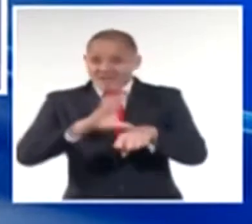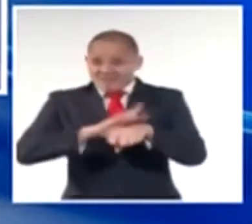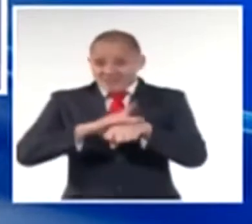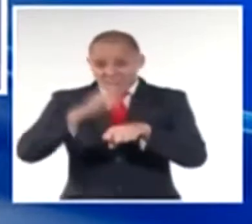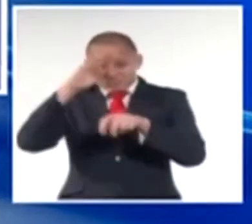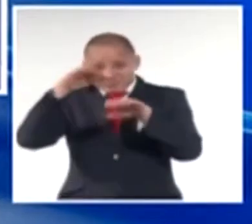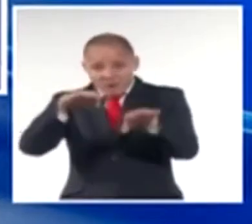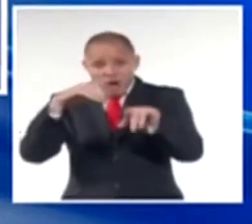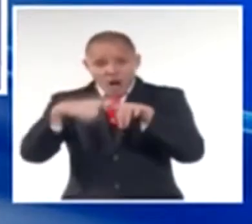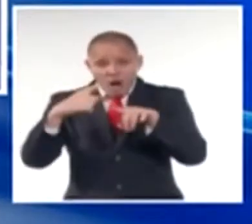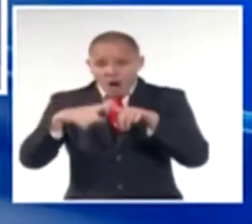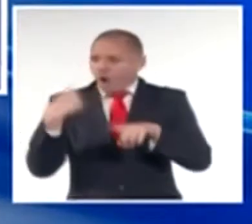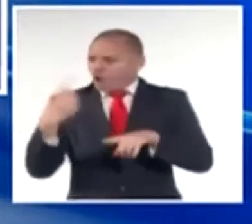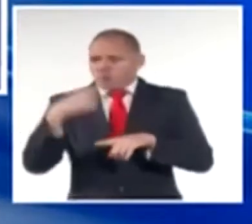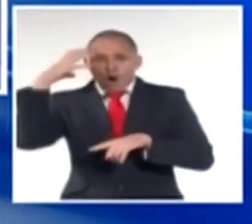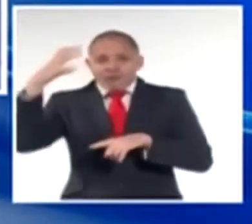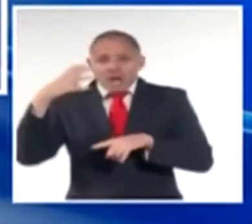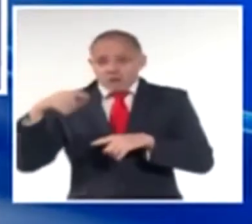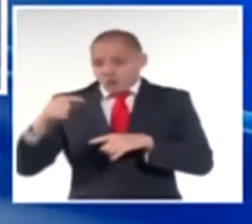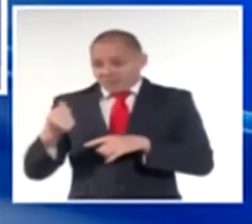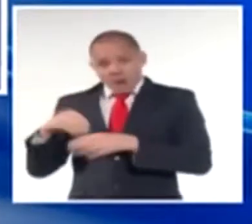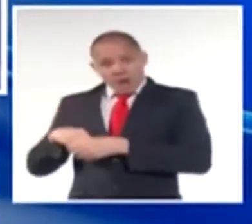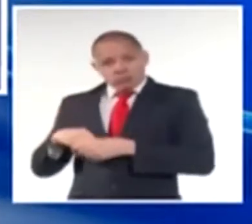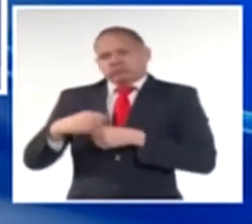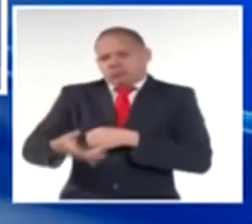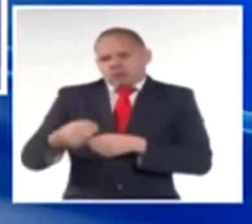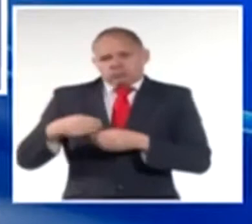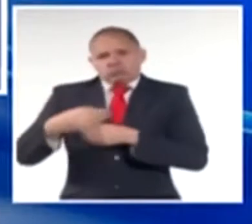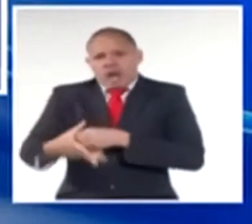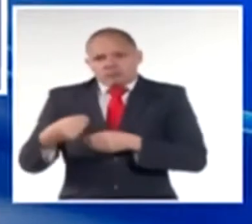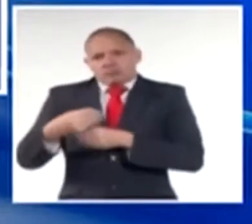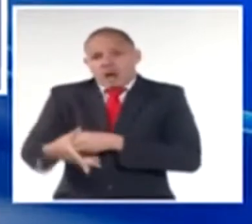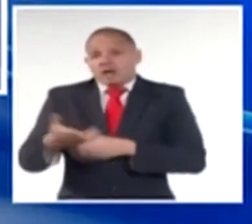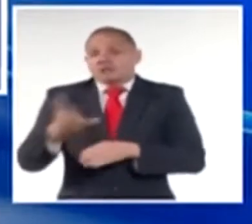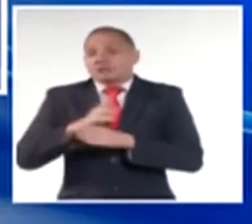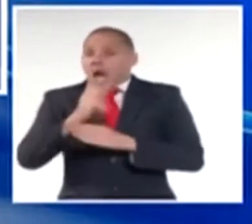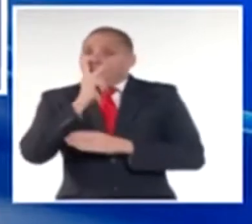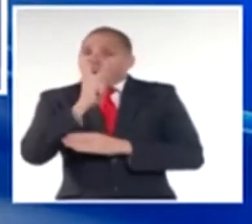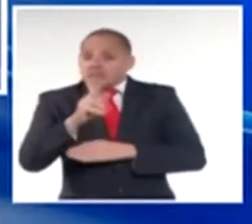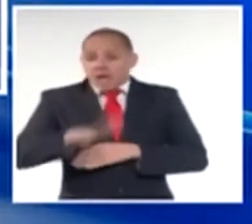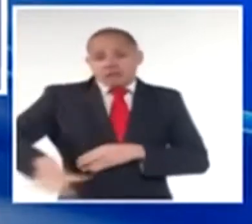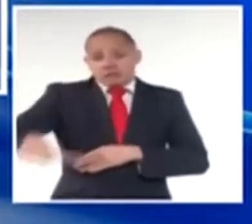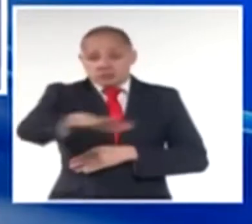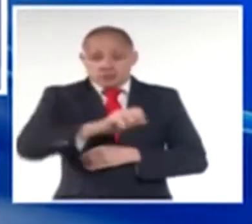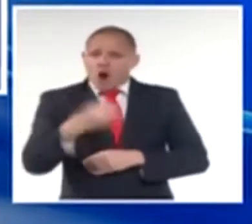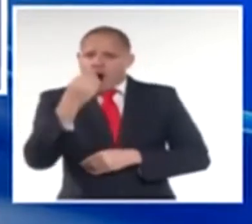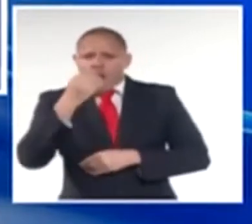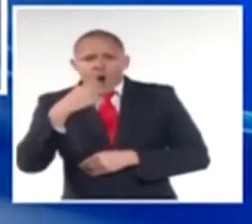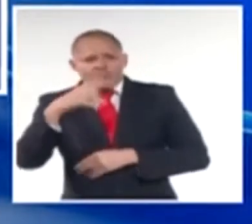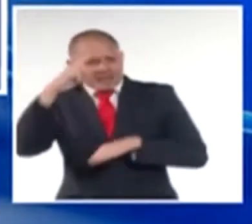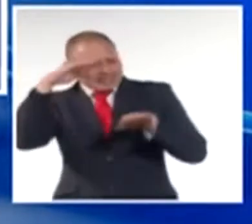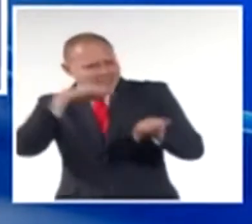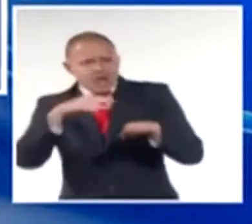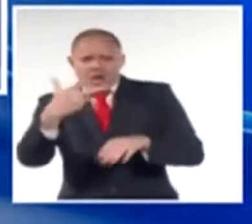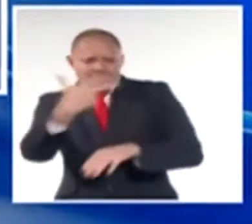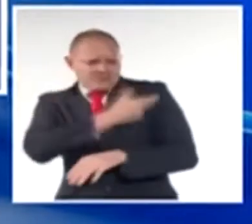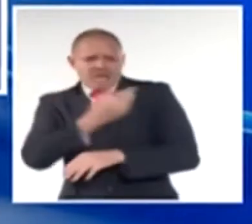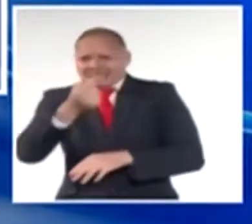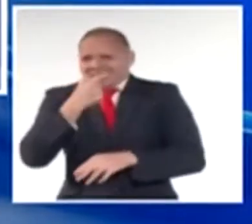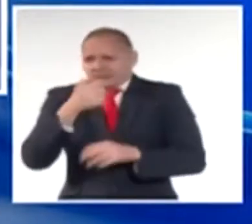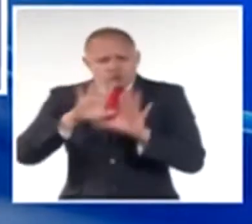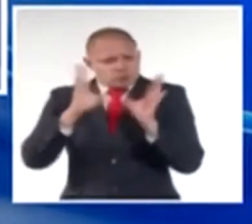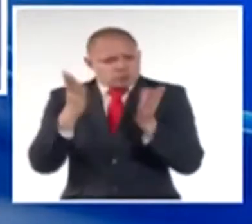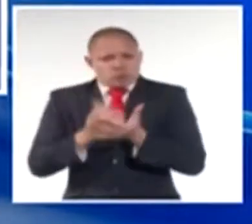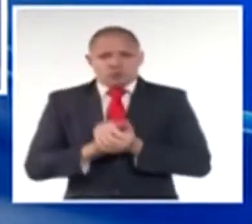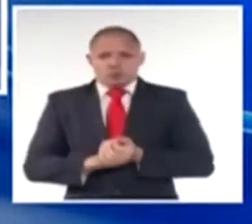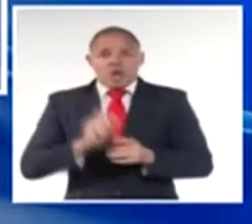los 16.000 millones de pesos, entre los que resaltan el proceso de vacunación